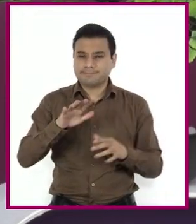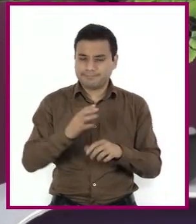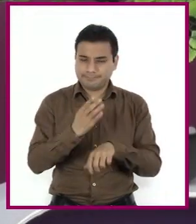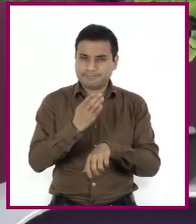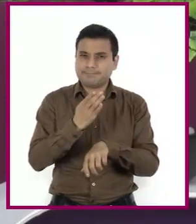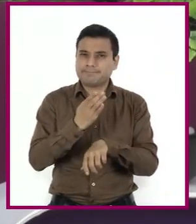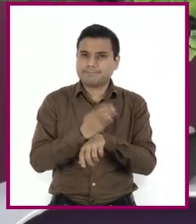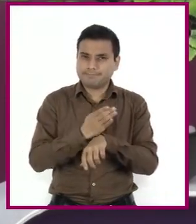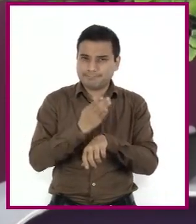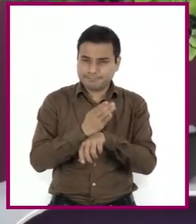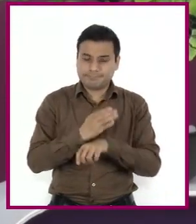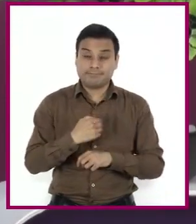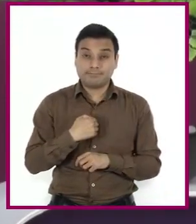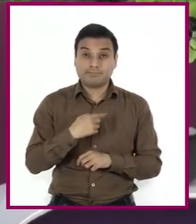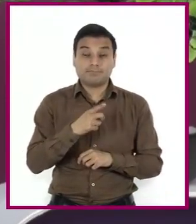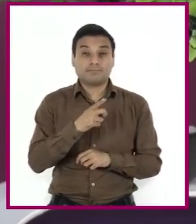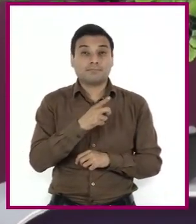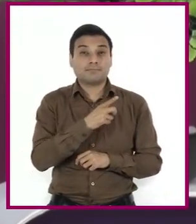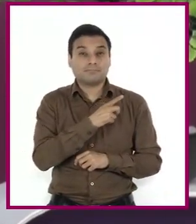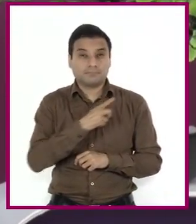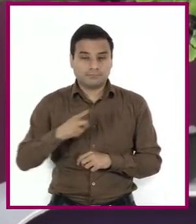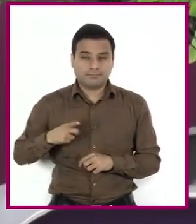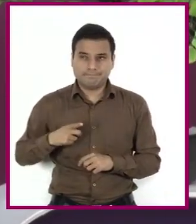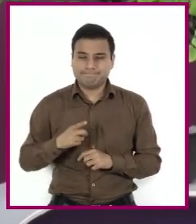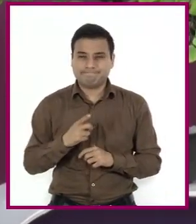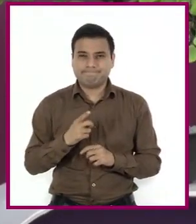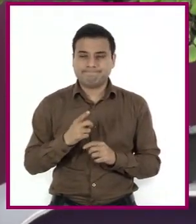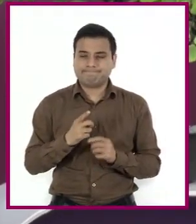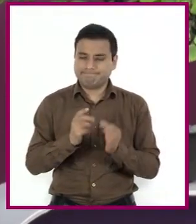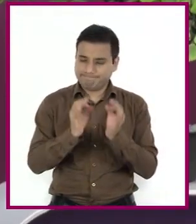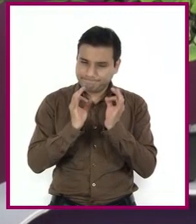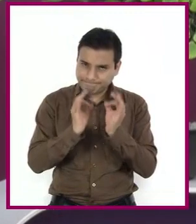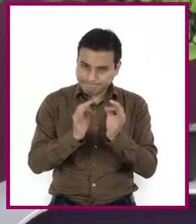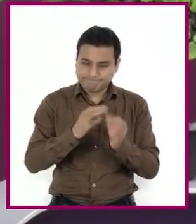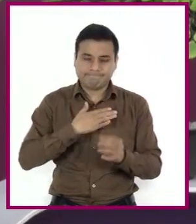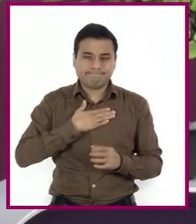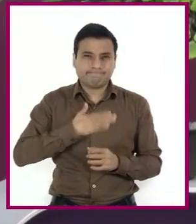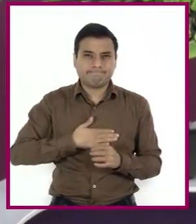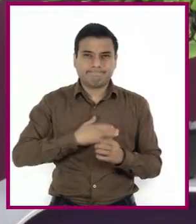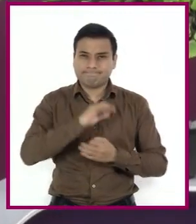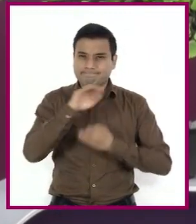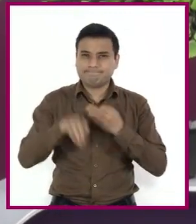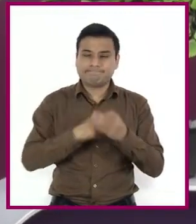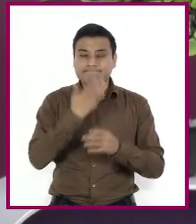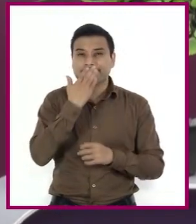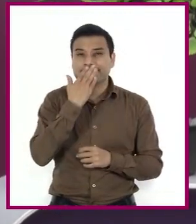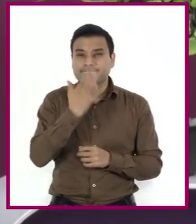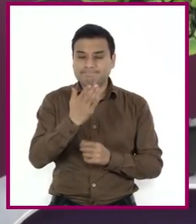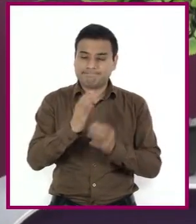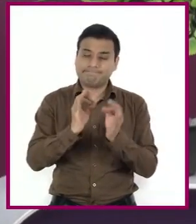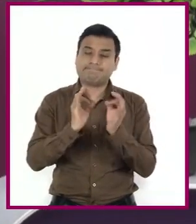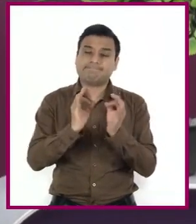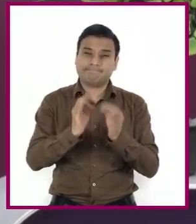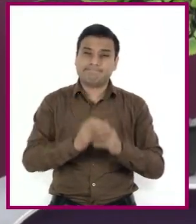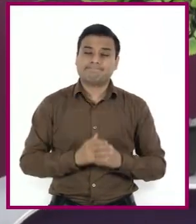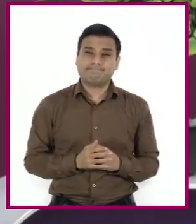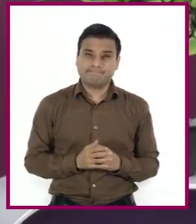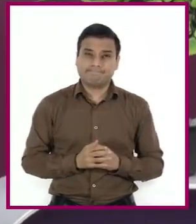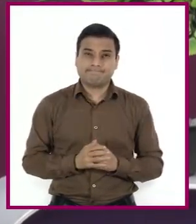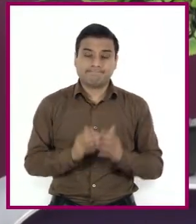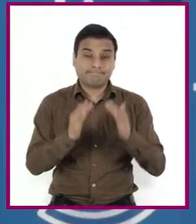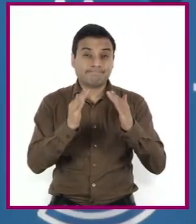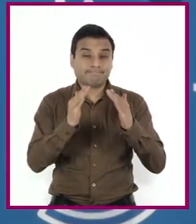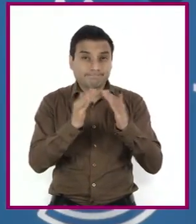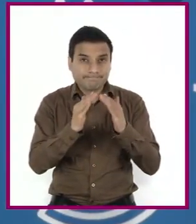estar atentas y atentos para que no haya injusticias y así todas y todos cooperar por igual en las labores del